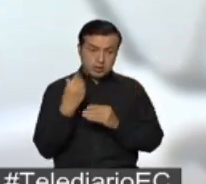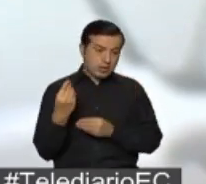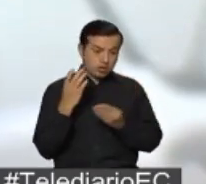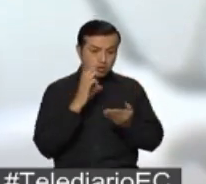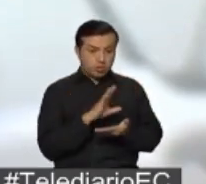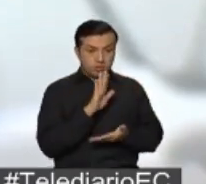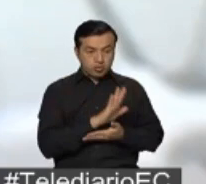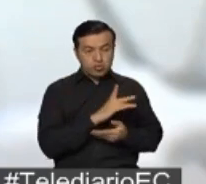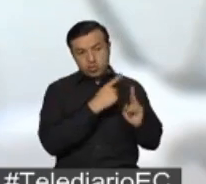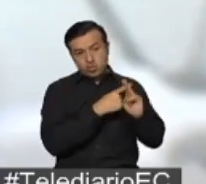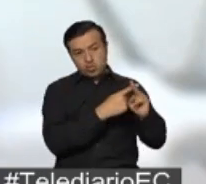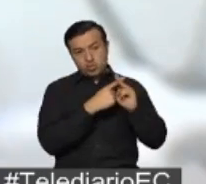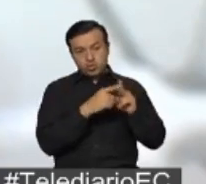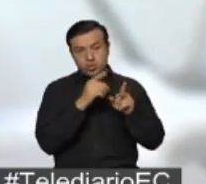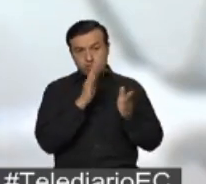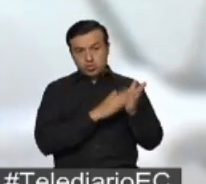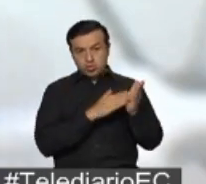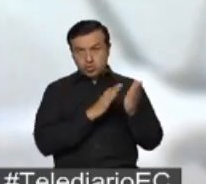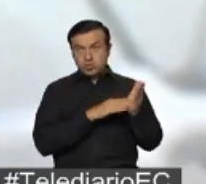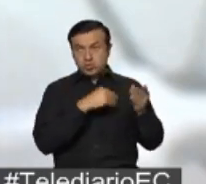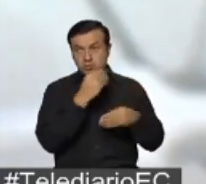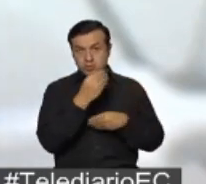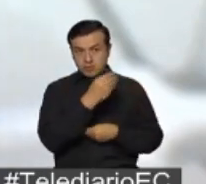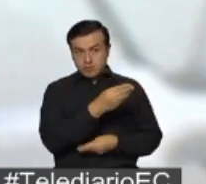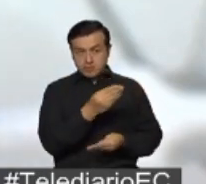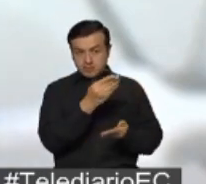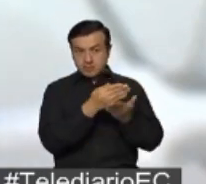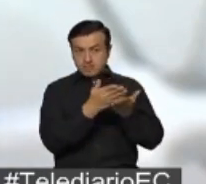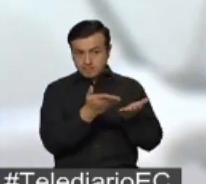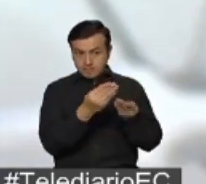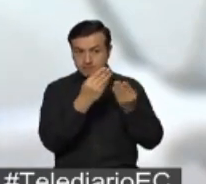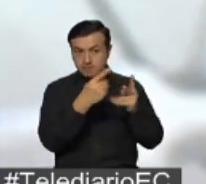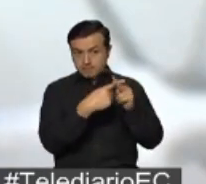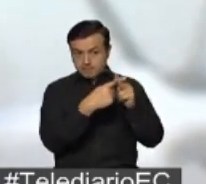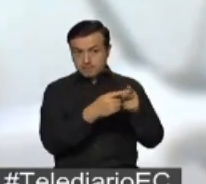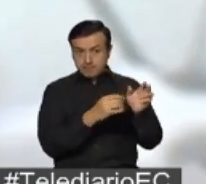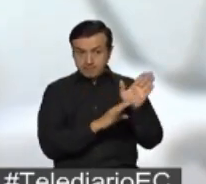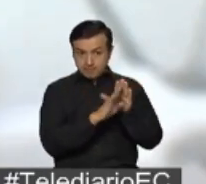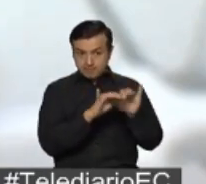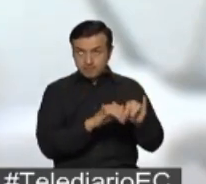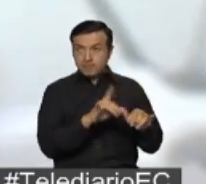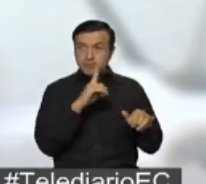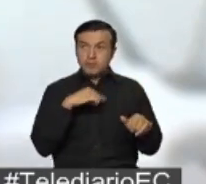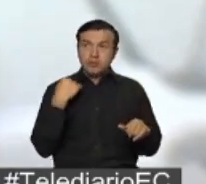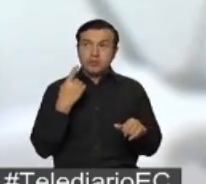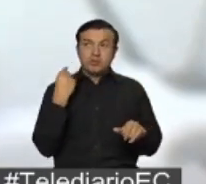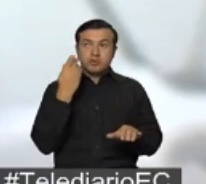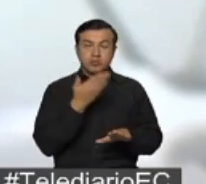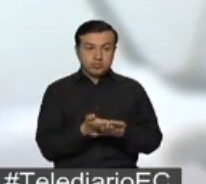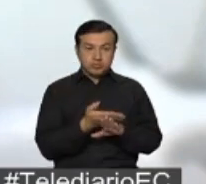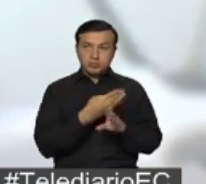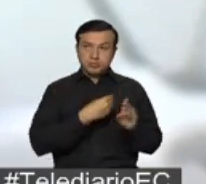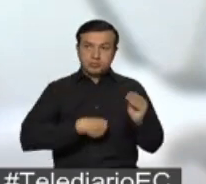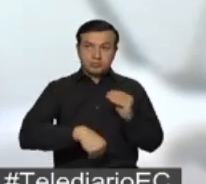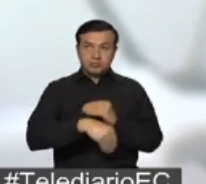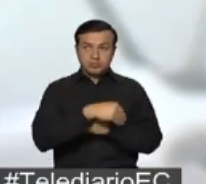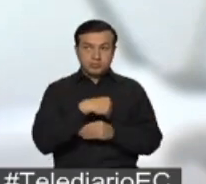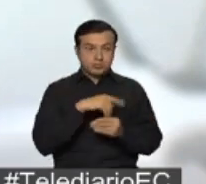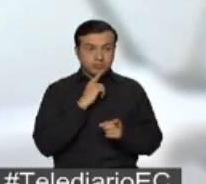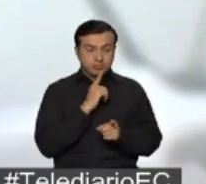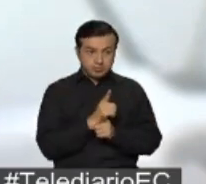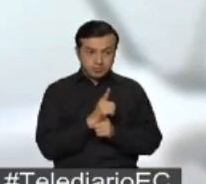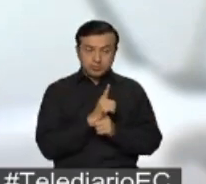que le va a permitir darle a sus socios el dinero para salir adelante y nosotros vamos a darle el reembolso a estas cooperativas